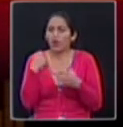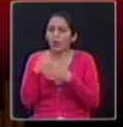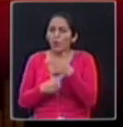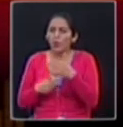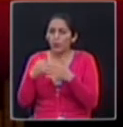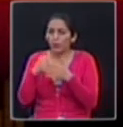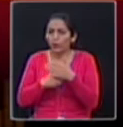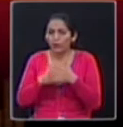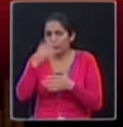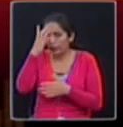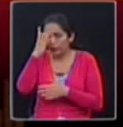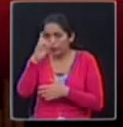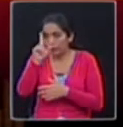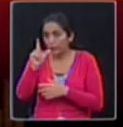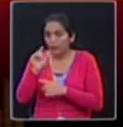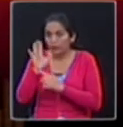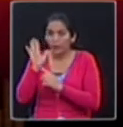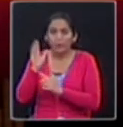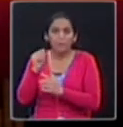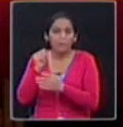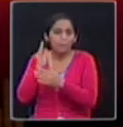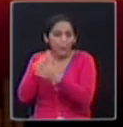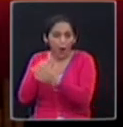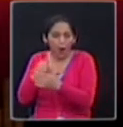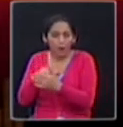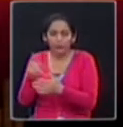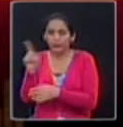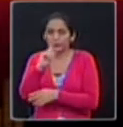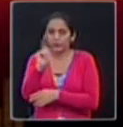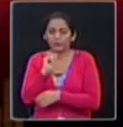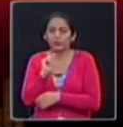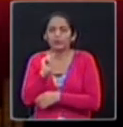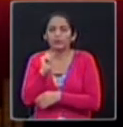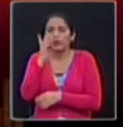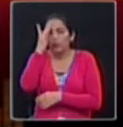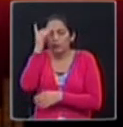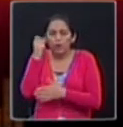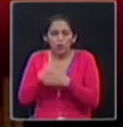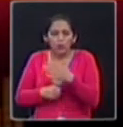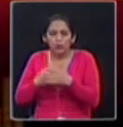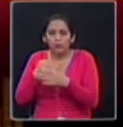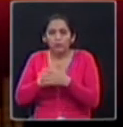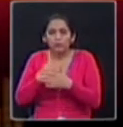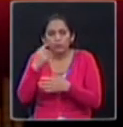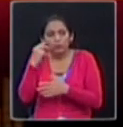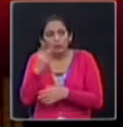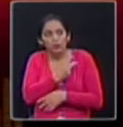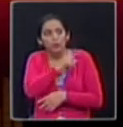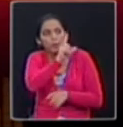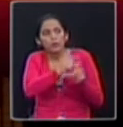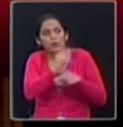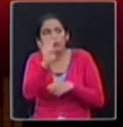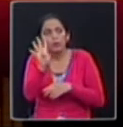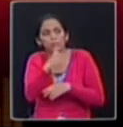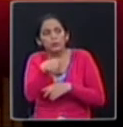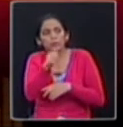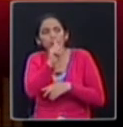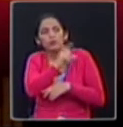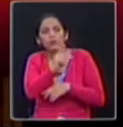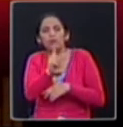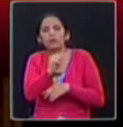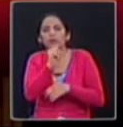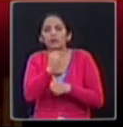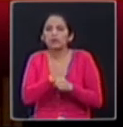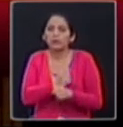que hace el Frente Unitario es por los más de 4 millones de ecuatorianos que aún no tienen un pleno empleo, y en ese marco estamos predispuestos a contribuir, a